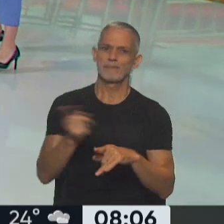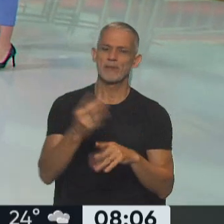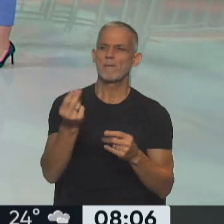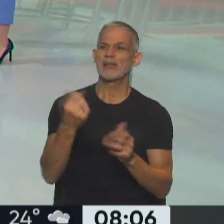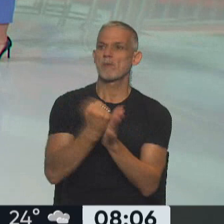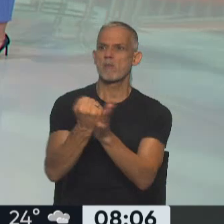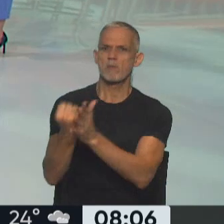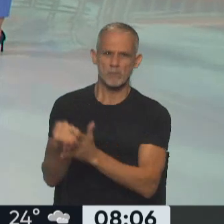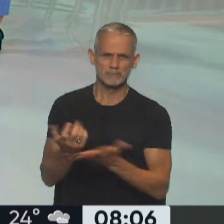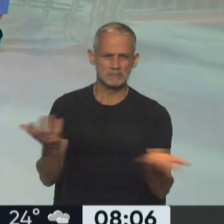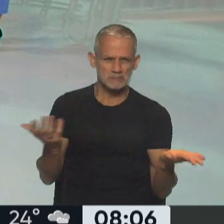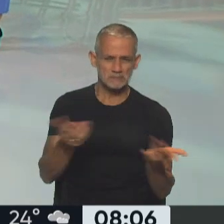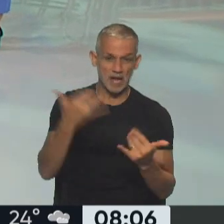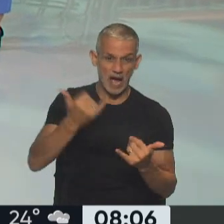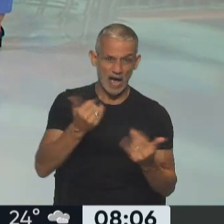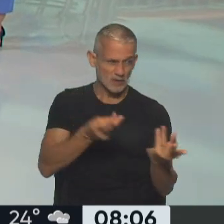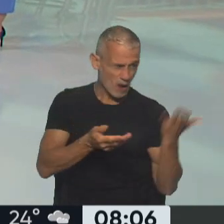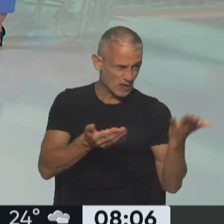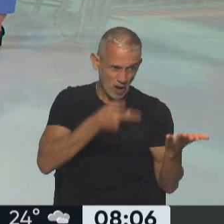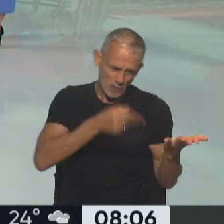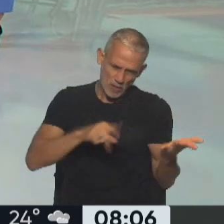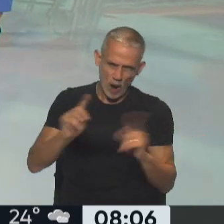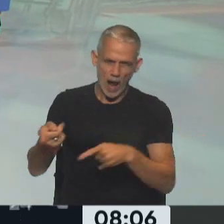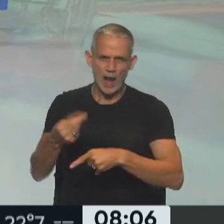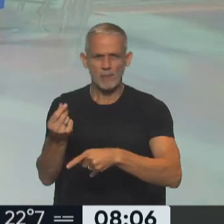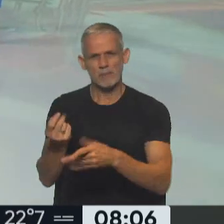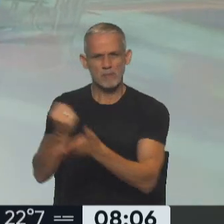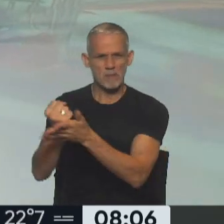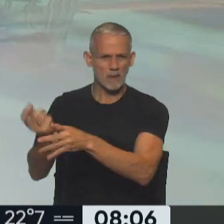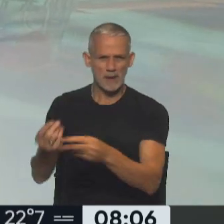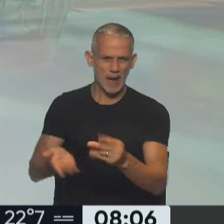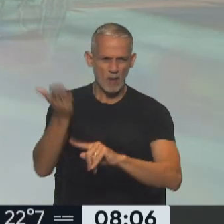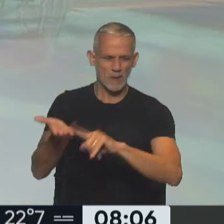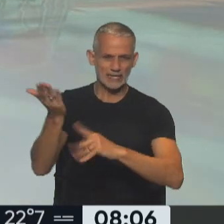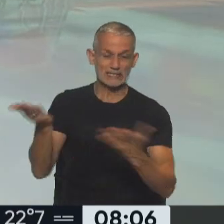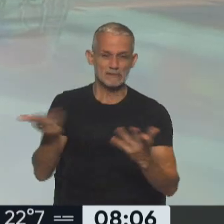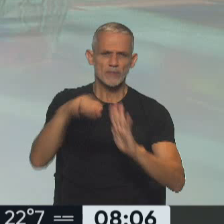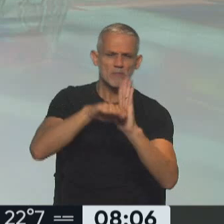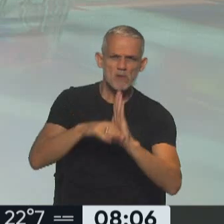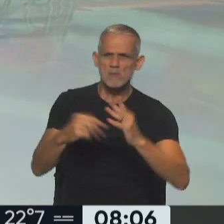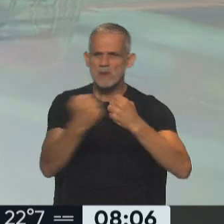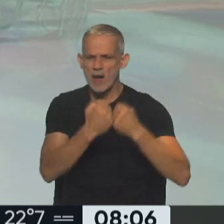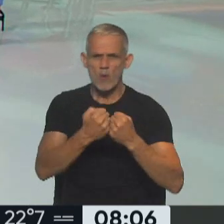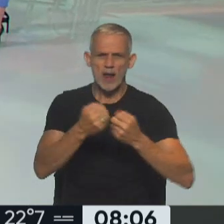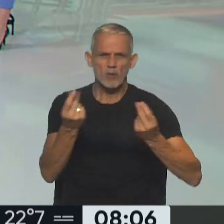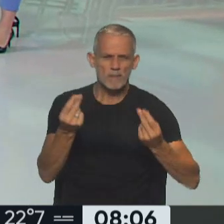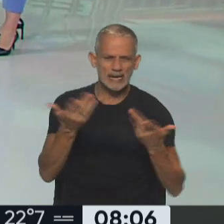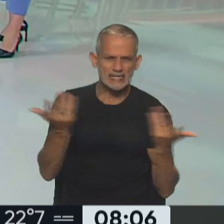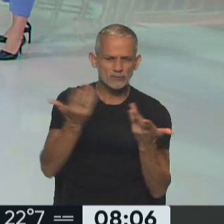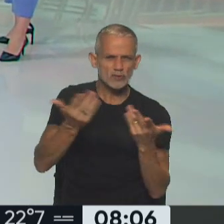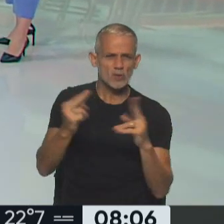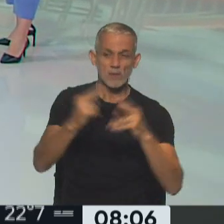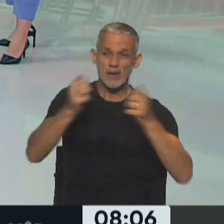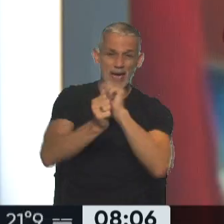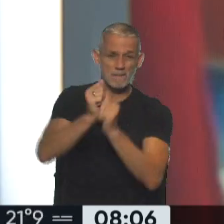remarcaciones con o sin consistencia. Ahora, ¿cuál es el fenómeno? Digo, se están tomando medidas, hay acuerdos de precios, hay encuentro con las